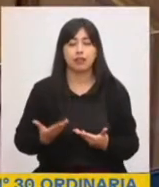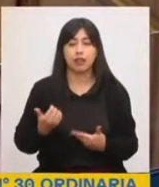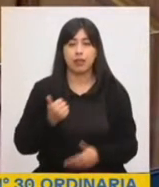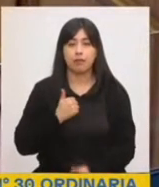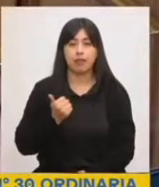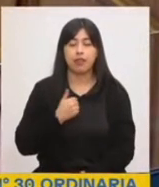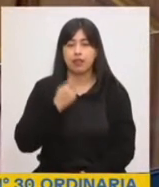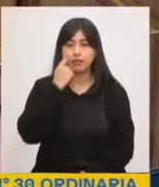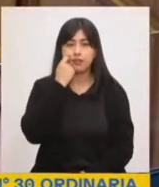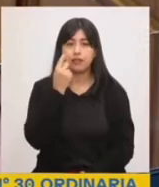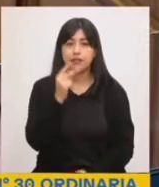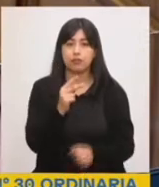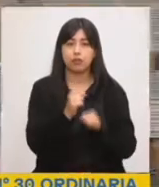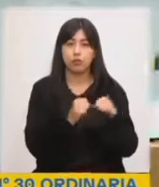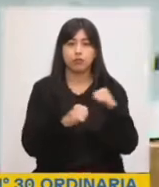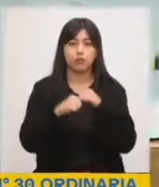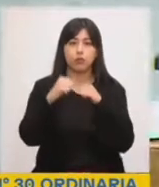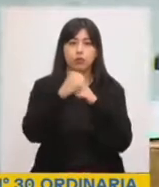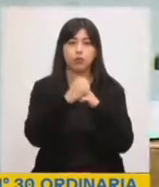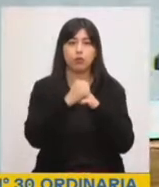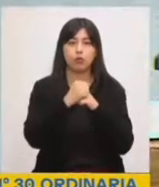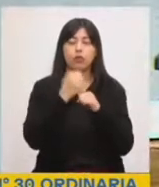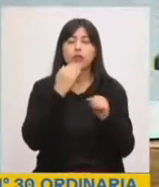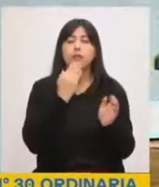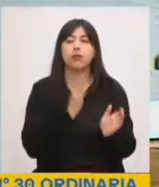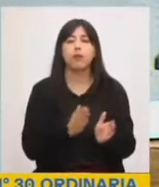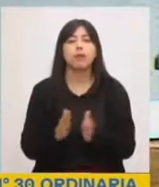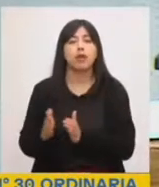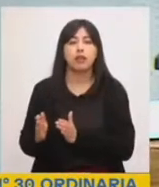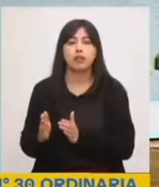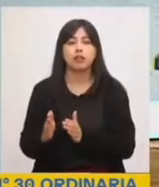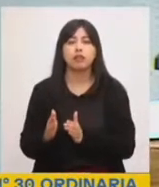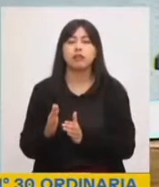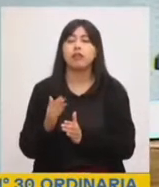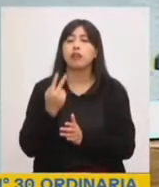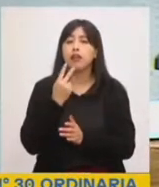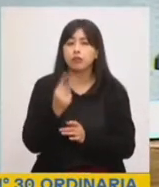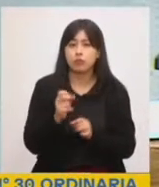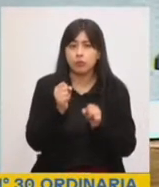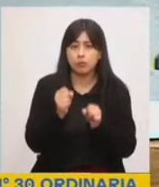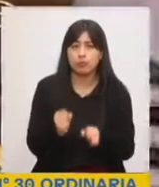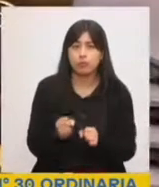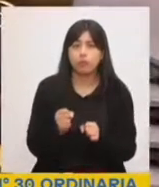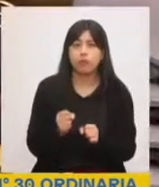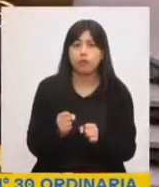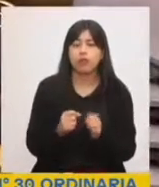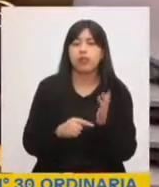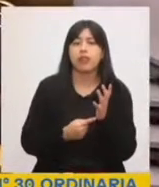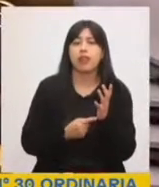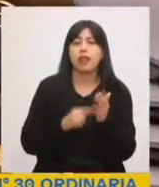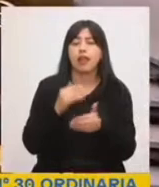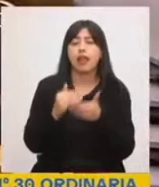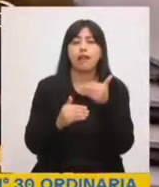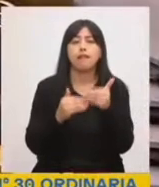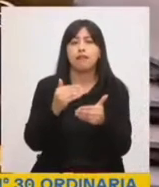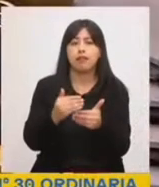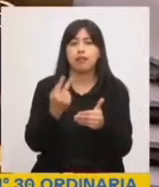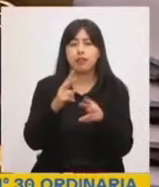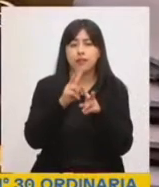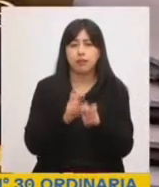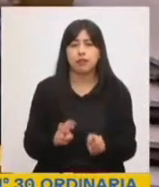se refleja en su estructura organizacional y operativa, sino también en su capacidad de implementar técnicas avanzadas de investigación y